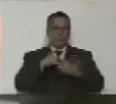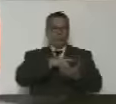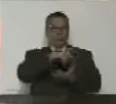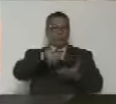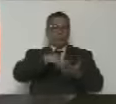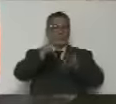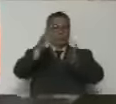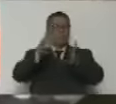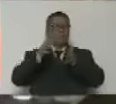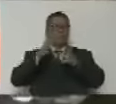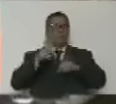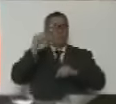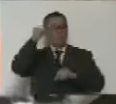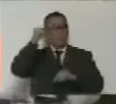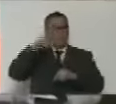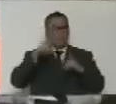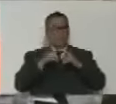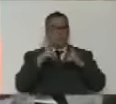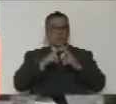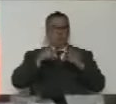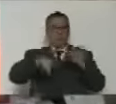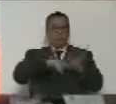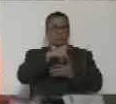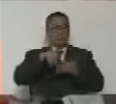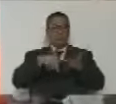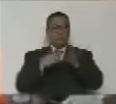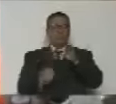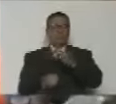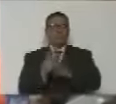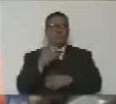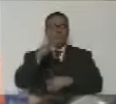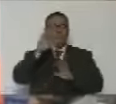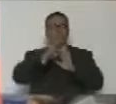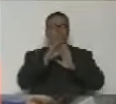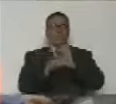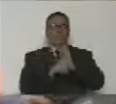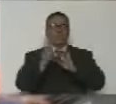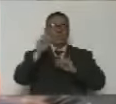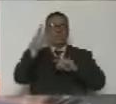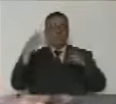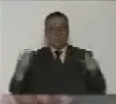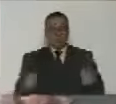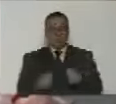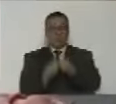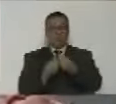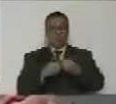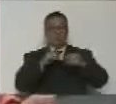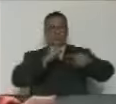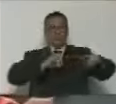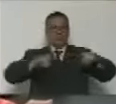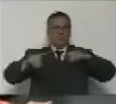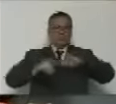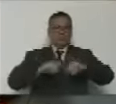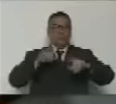de la Victoria, hoy conocida como Plaza de Mayo, se constituye en la primera junta y se